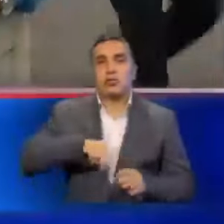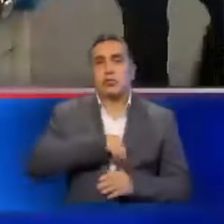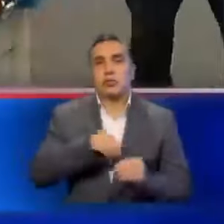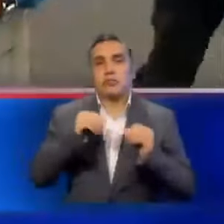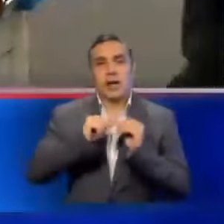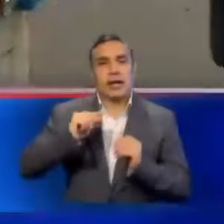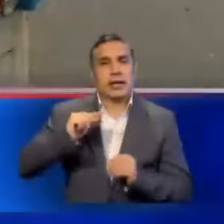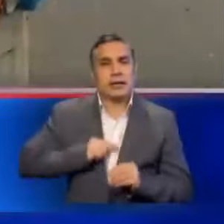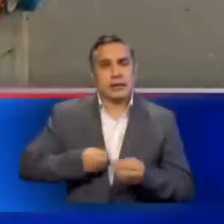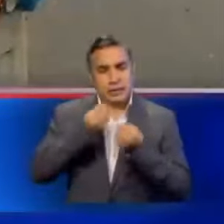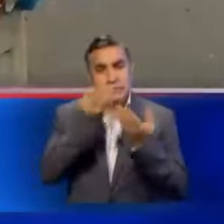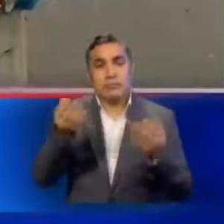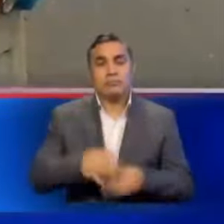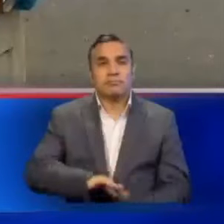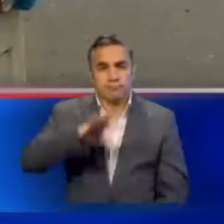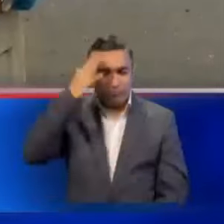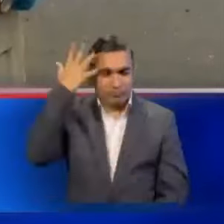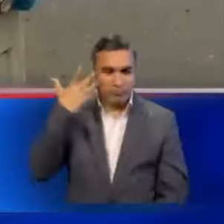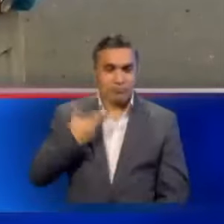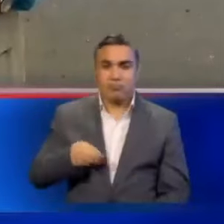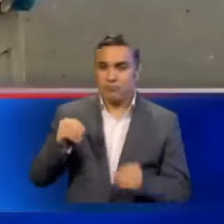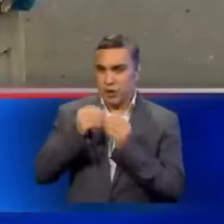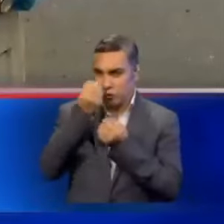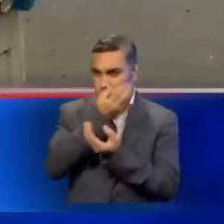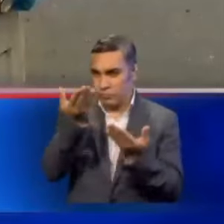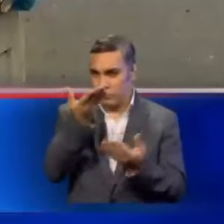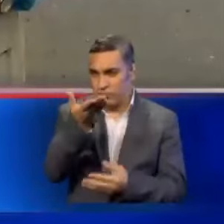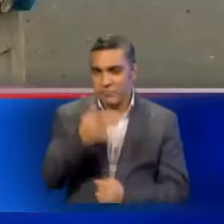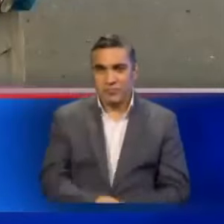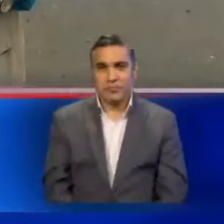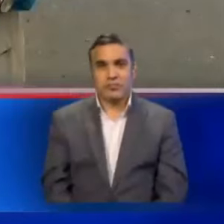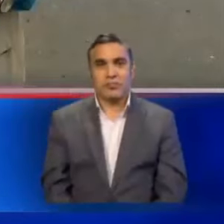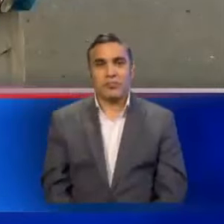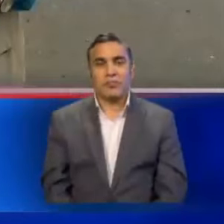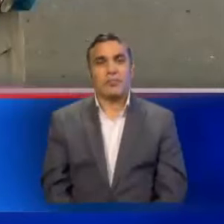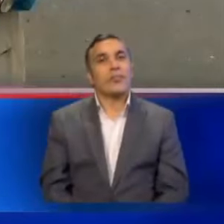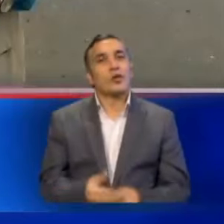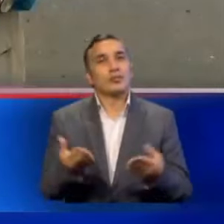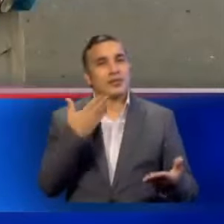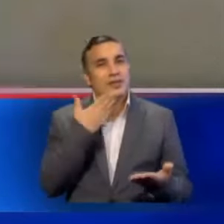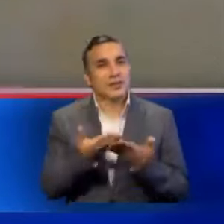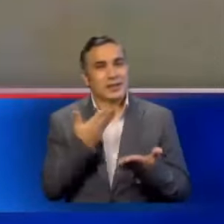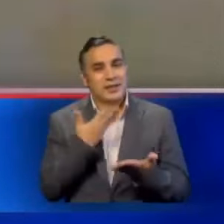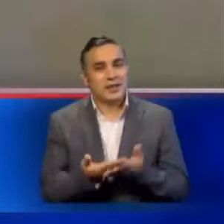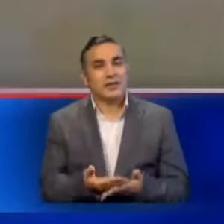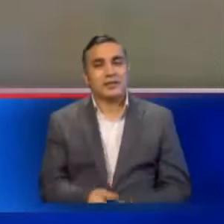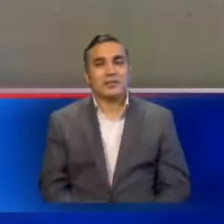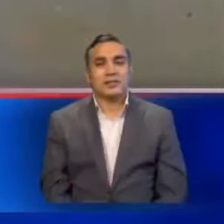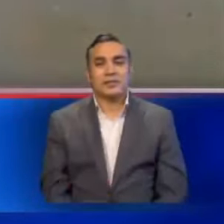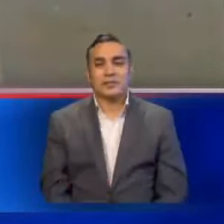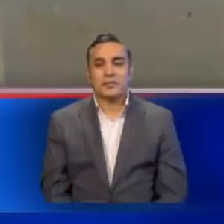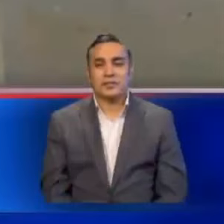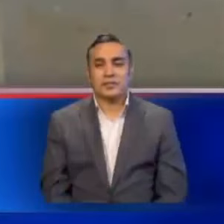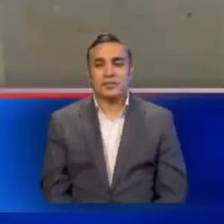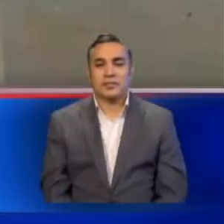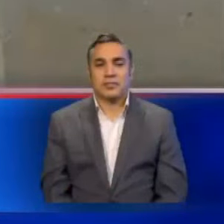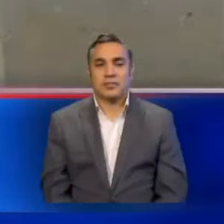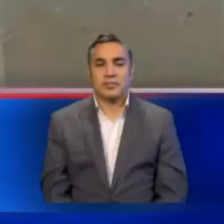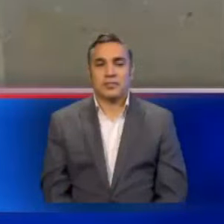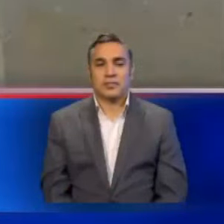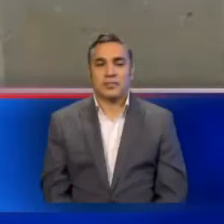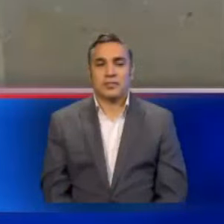más detalles. Saskia, tú continúas con más información en estudios. Muchísimas gracias, Stalin.